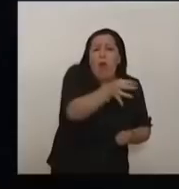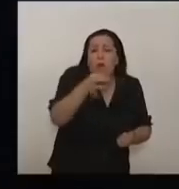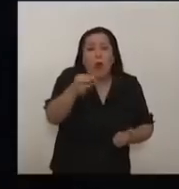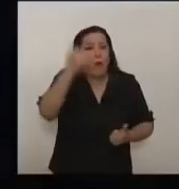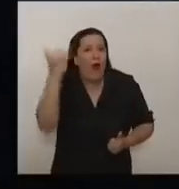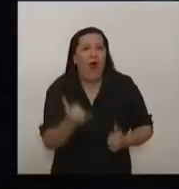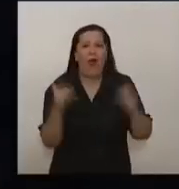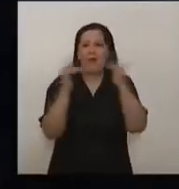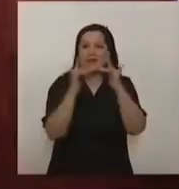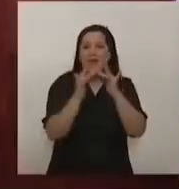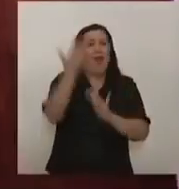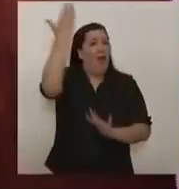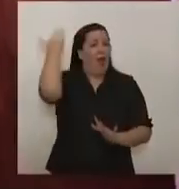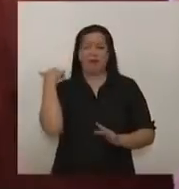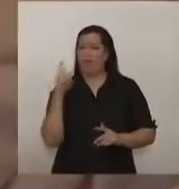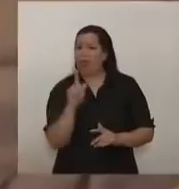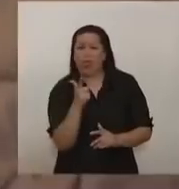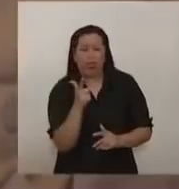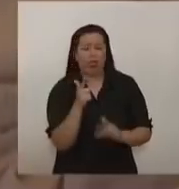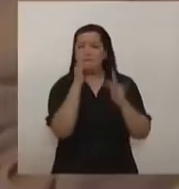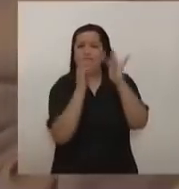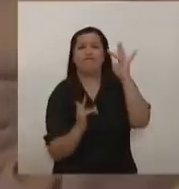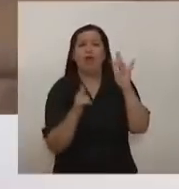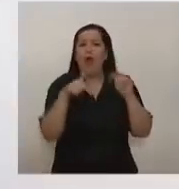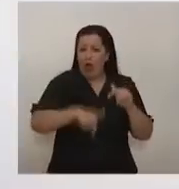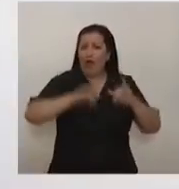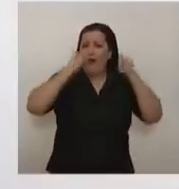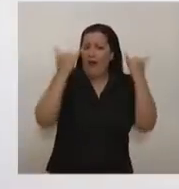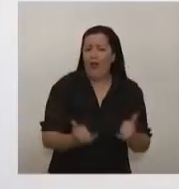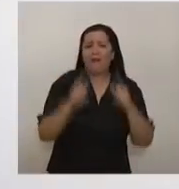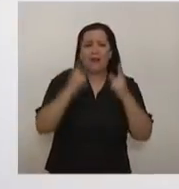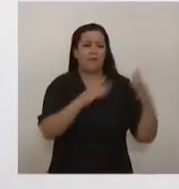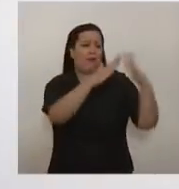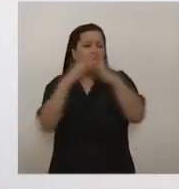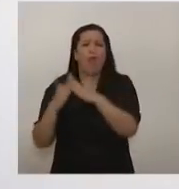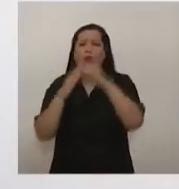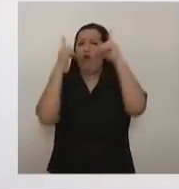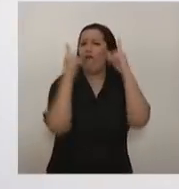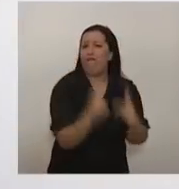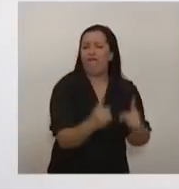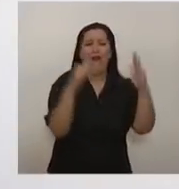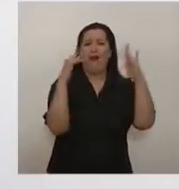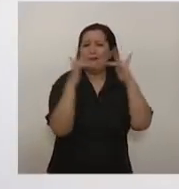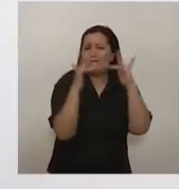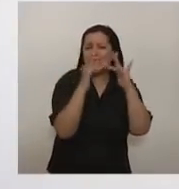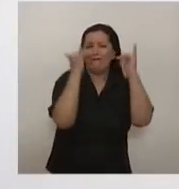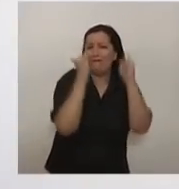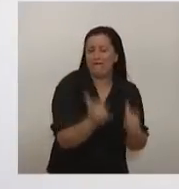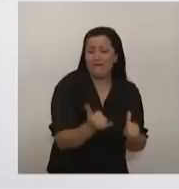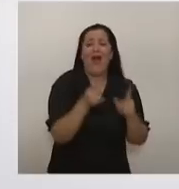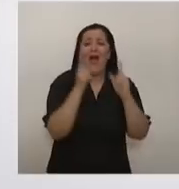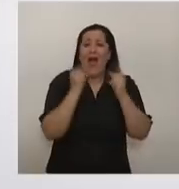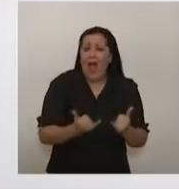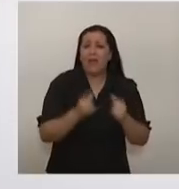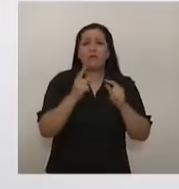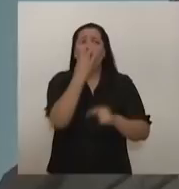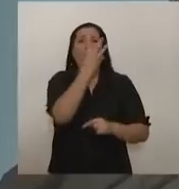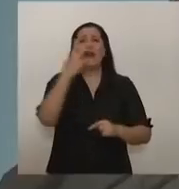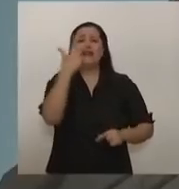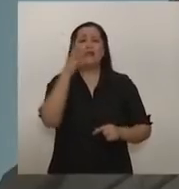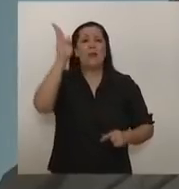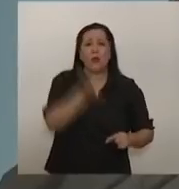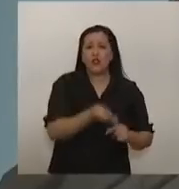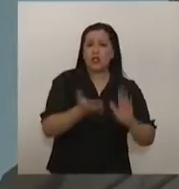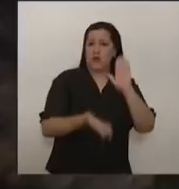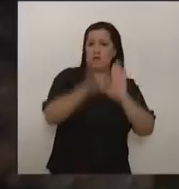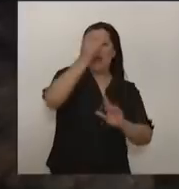chicos y a los lugares donde antes no llegaba. La cantidad de hogares con Internet fija aumentó un 43%